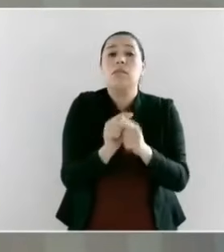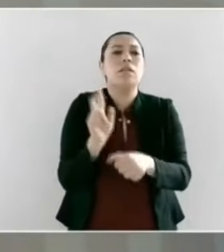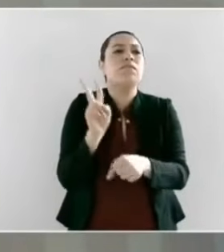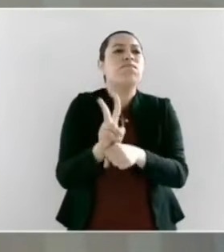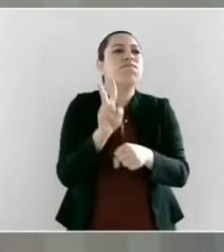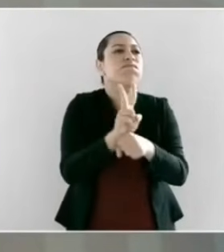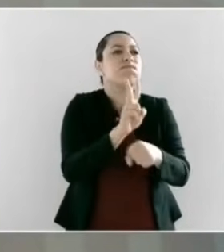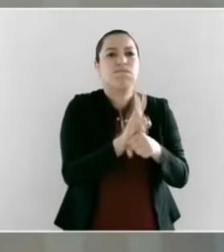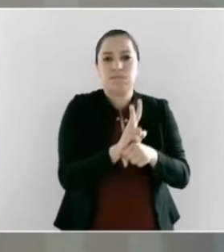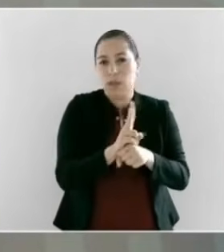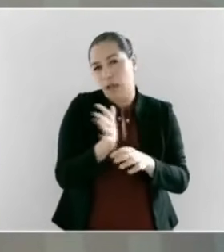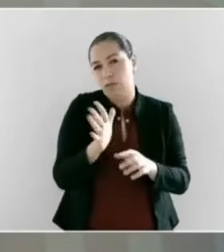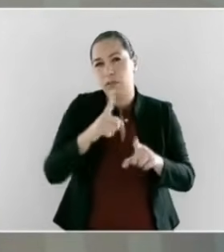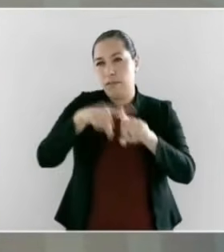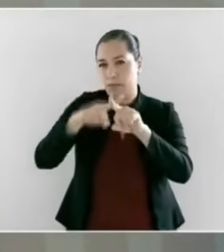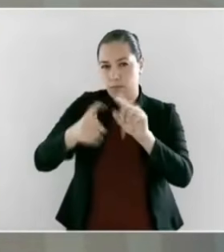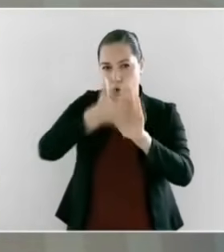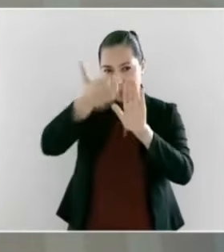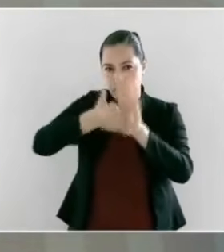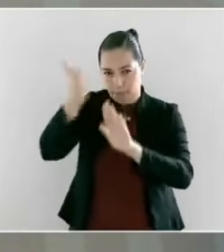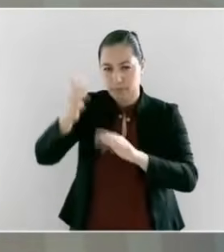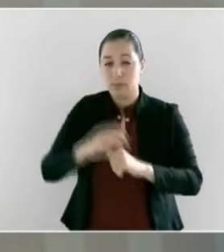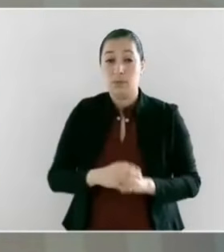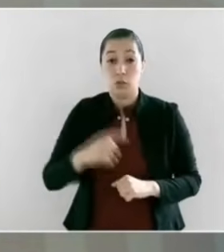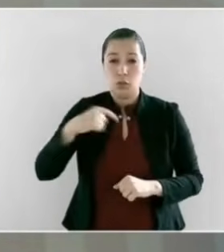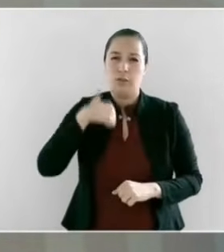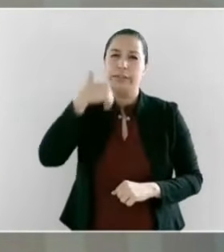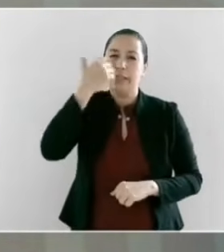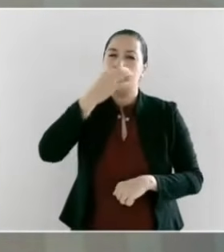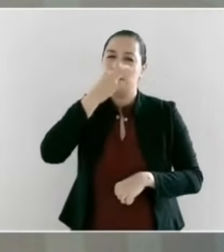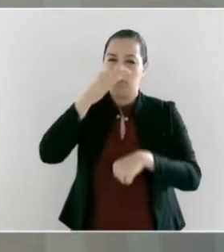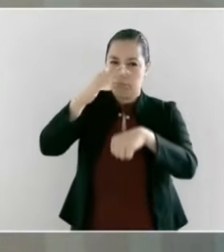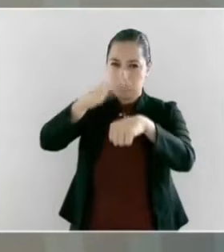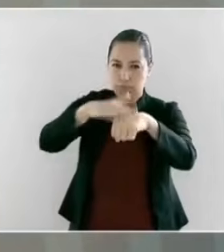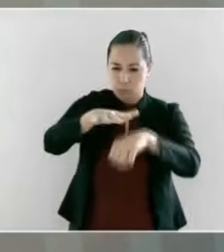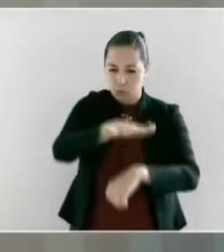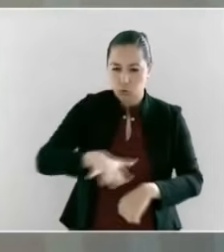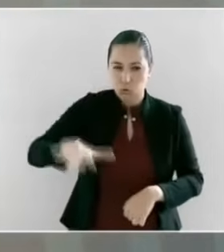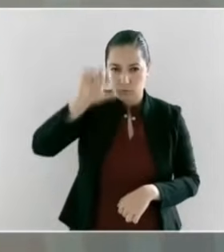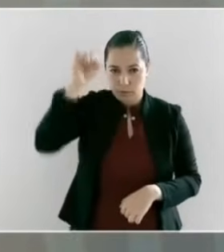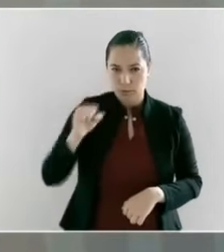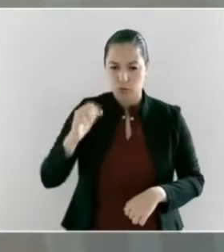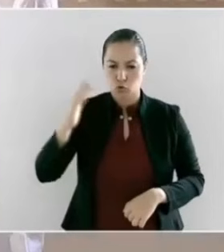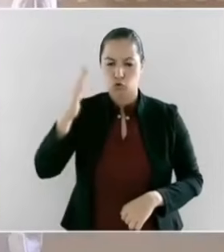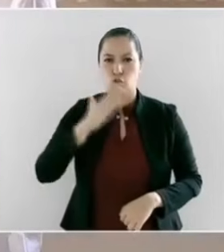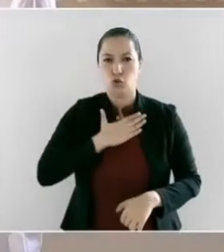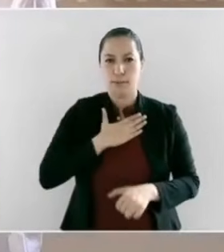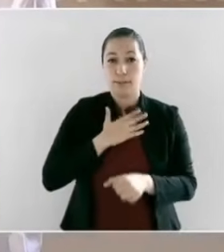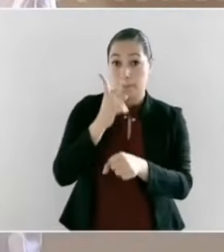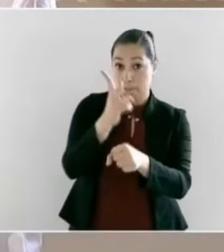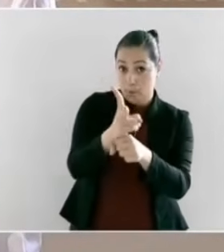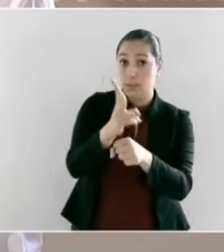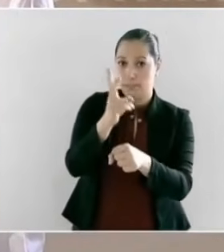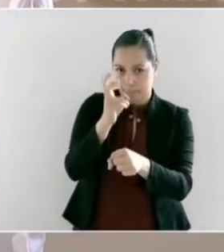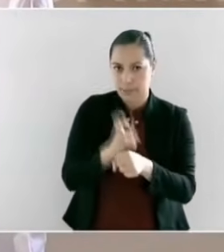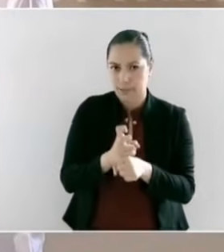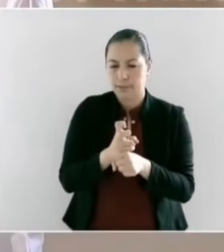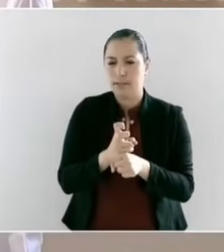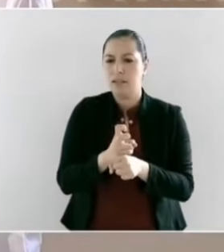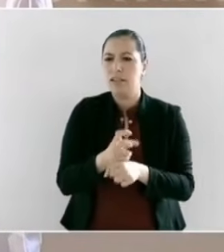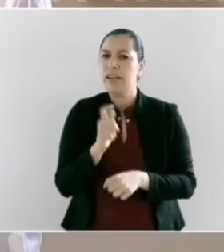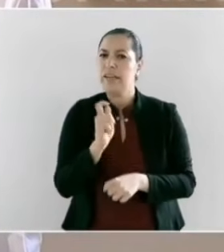Quiero adelantarles a los sinaloenses que voy a invitar a